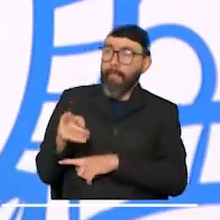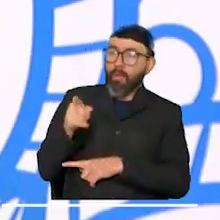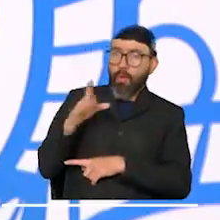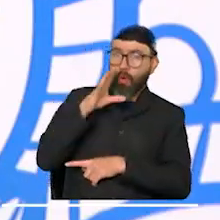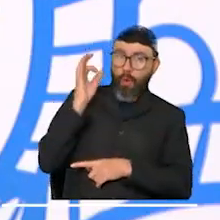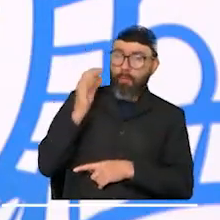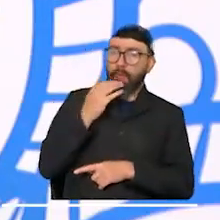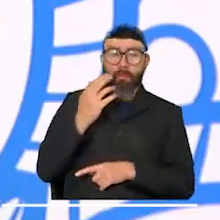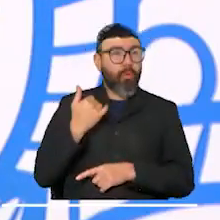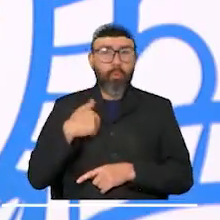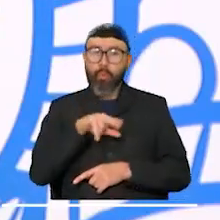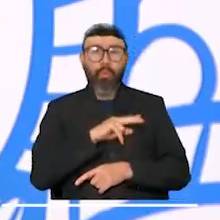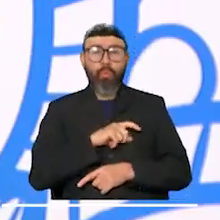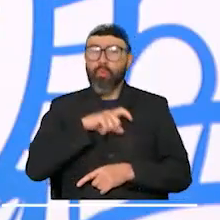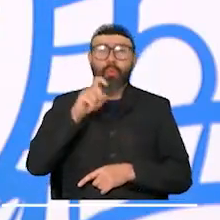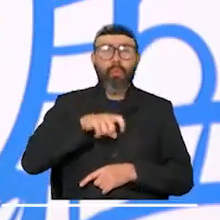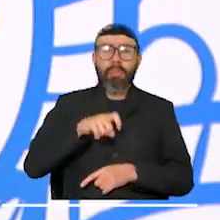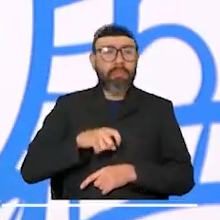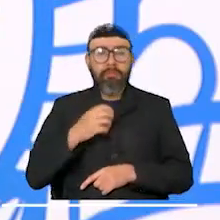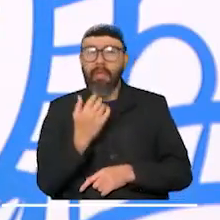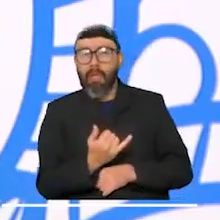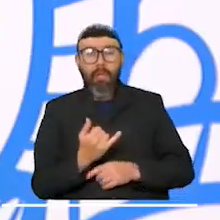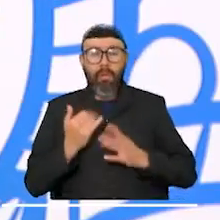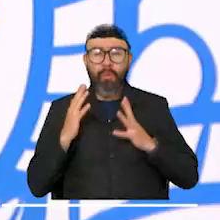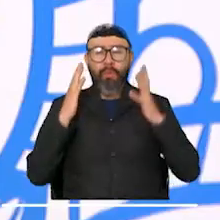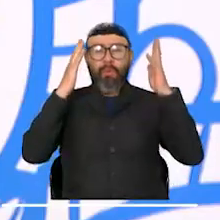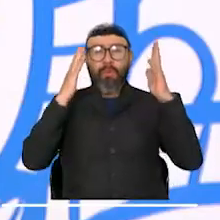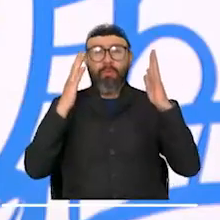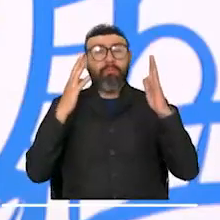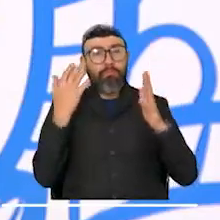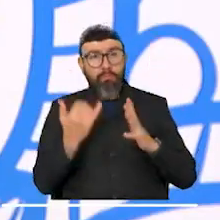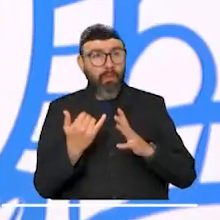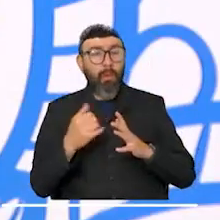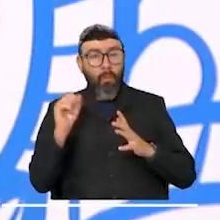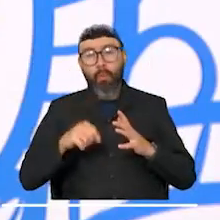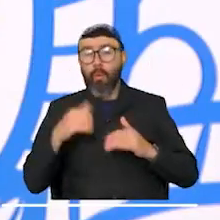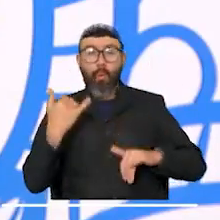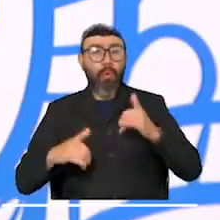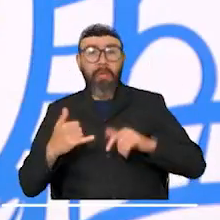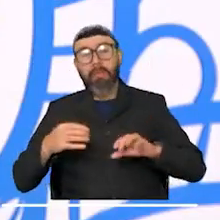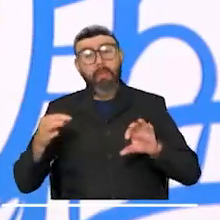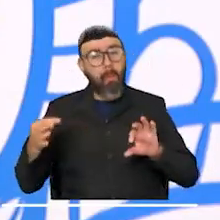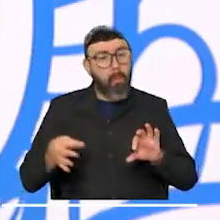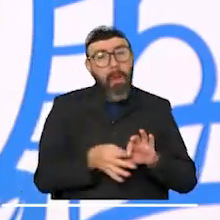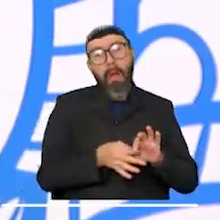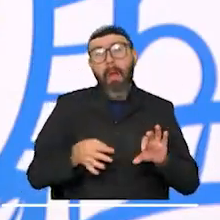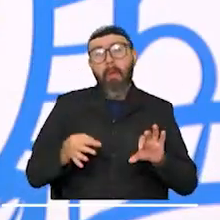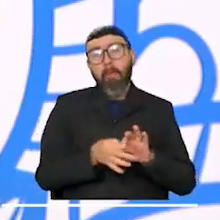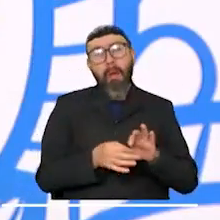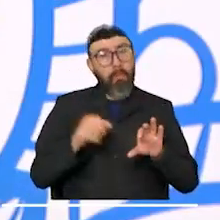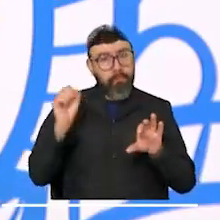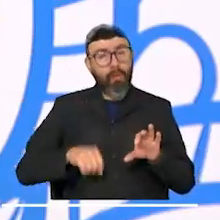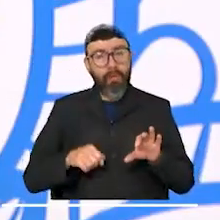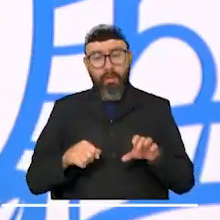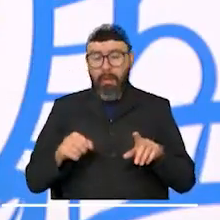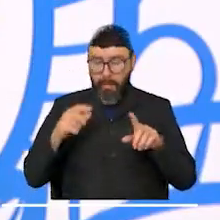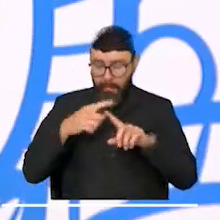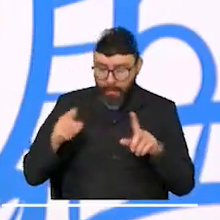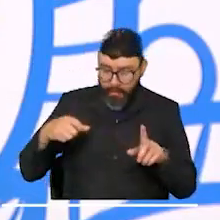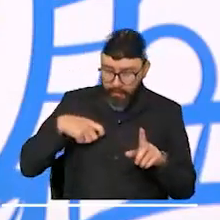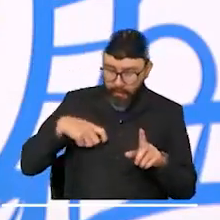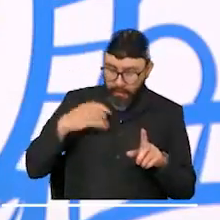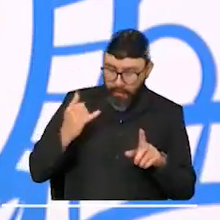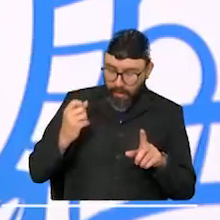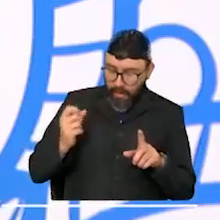sin estar excitadas tener una penetración o penetrar los juguetes sexuales que tenemos pero cuando tenemos un momento